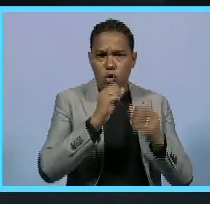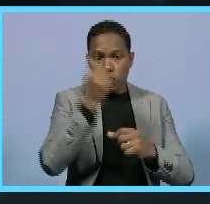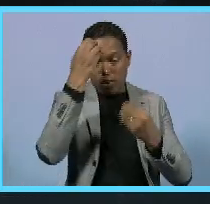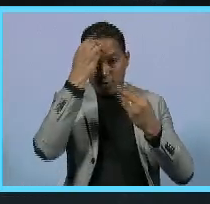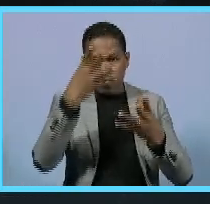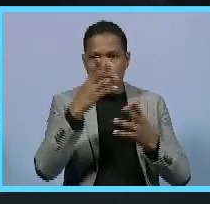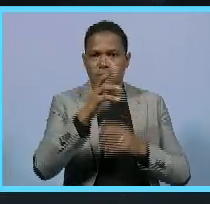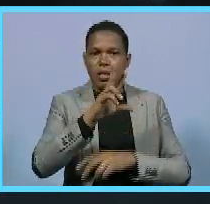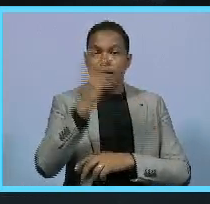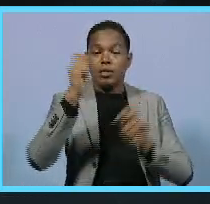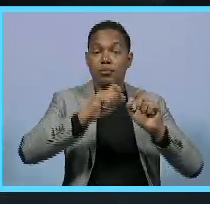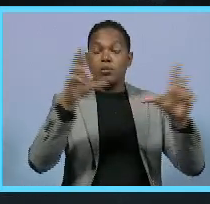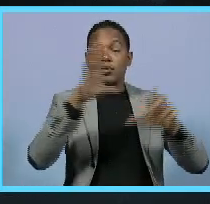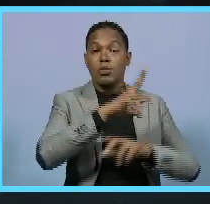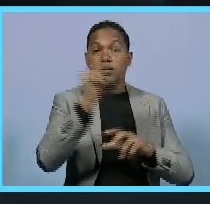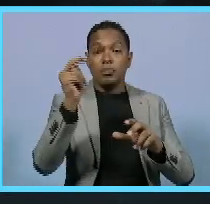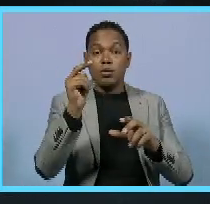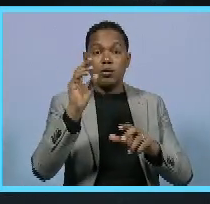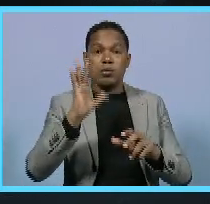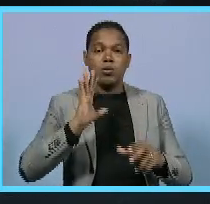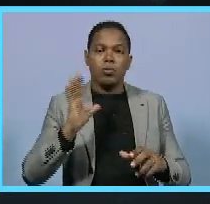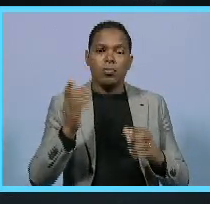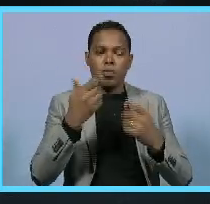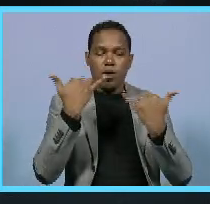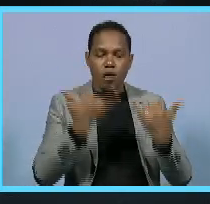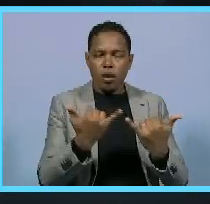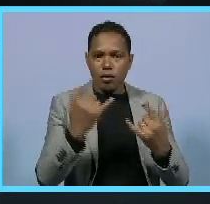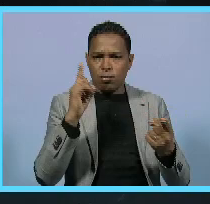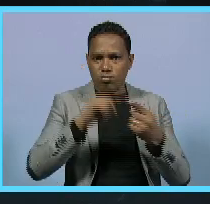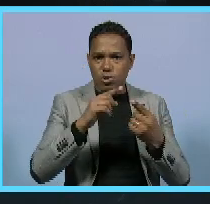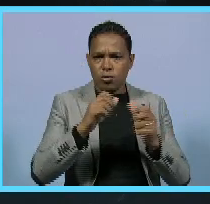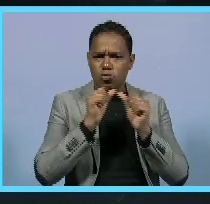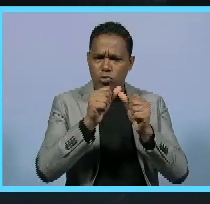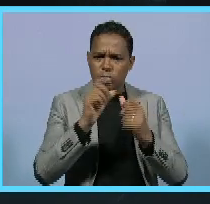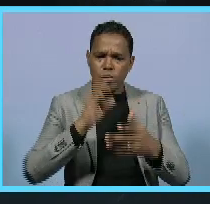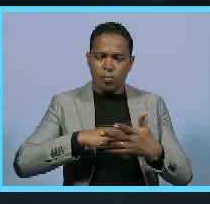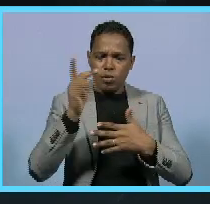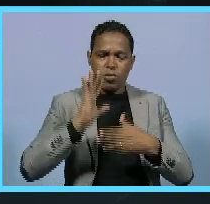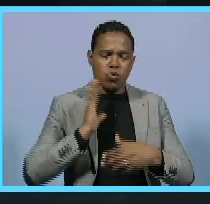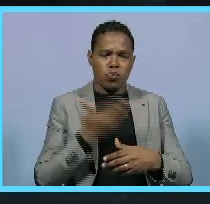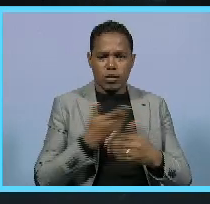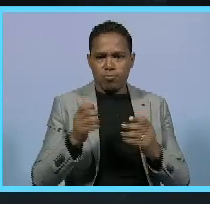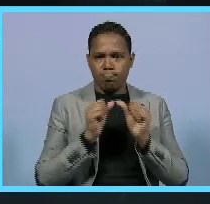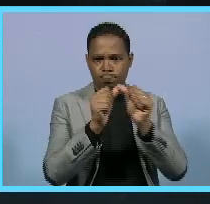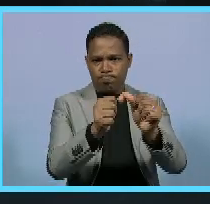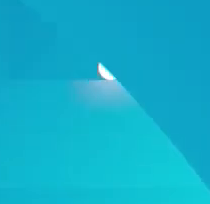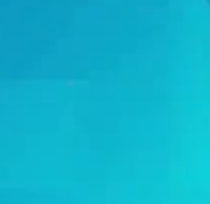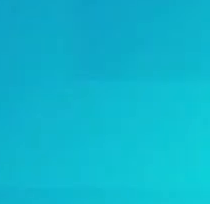informaciones en la tercera emisión de Central de Noticias. Por lo pronto, siga conectado con nuestra programación.